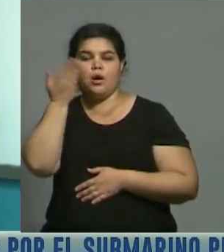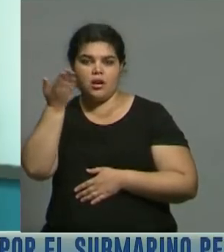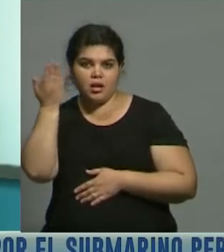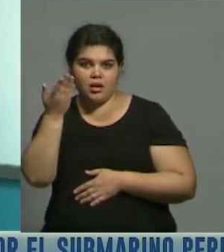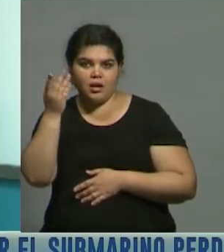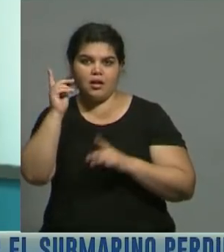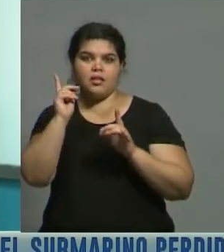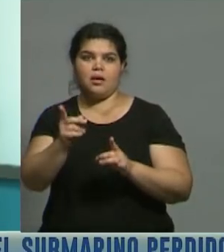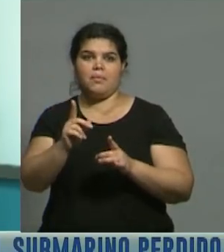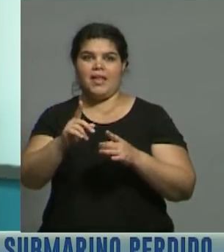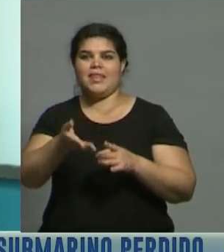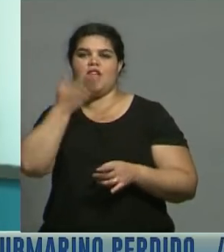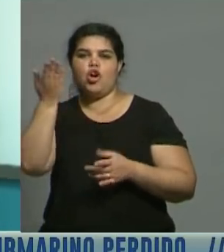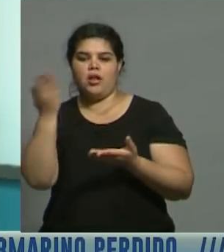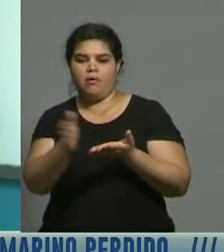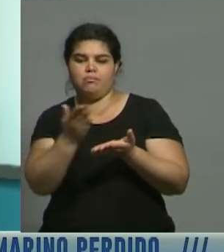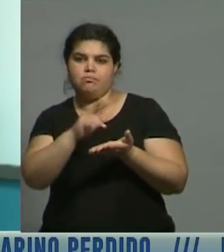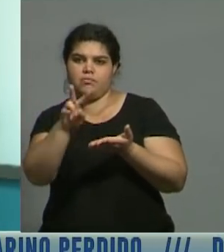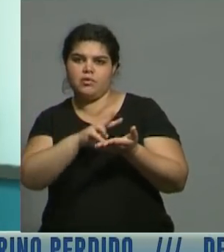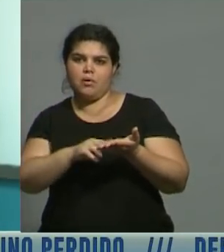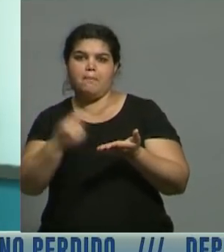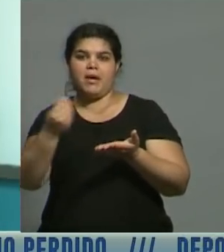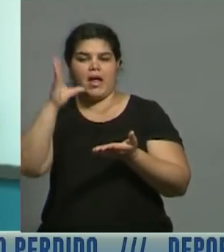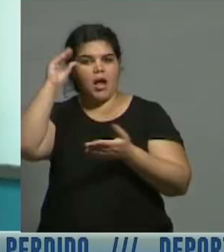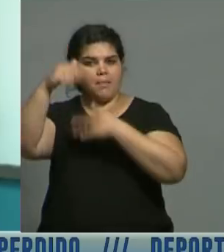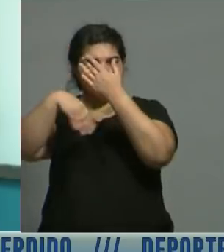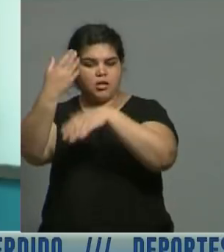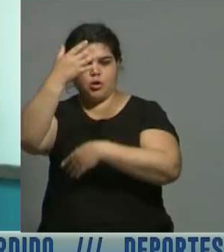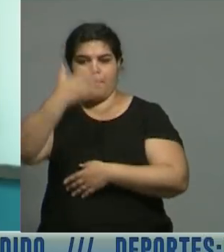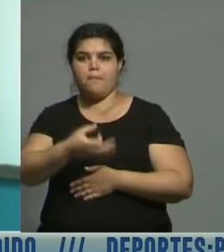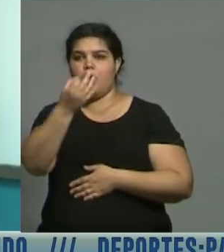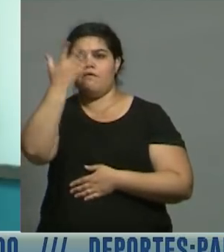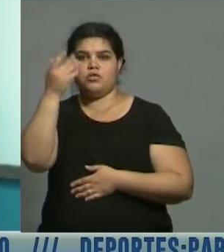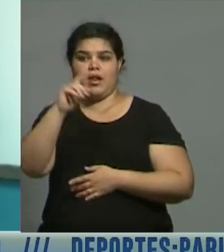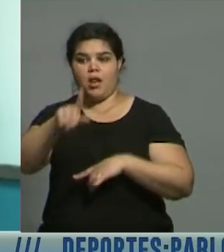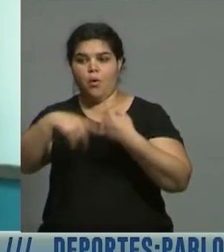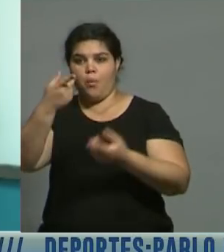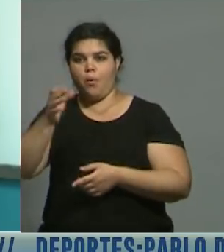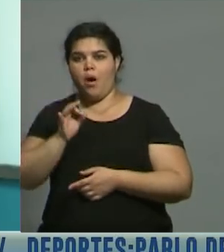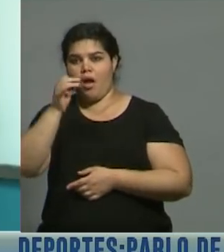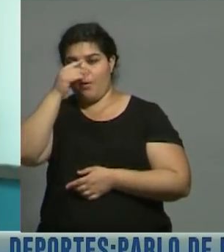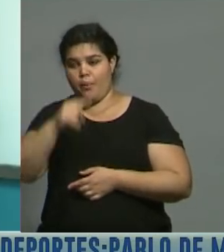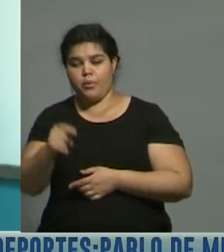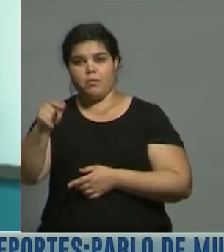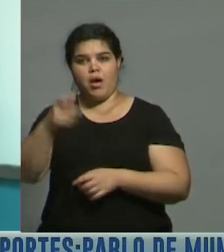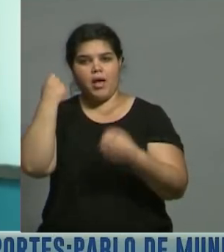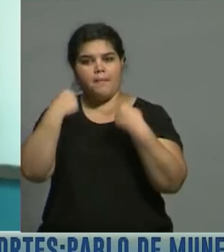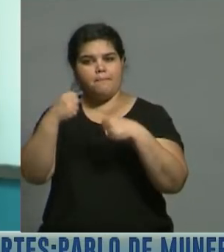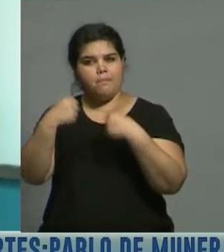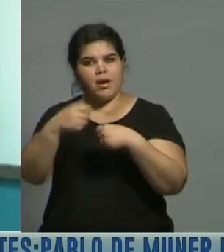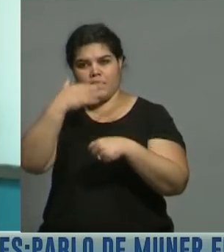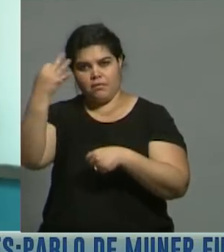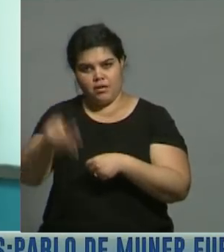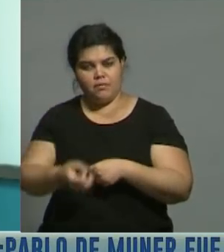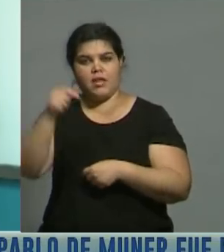marcos teóricos que sirven para la formación del profesional. Claro. Y en los últimos años aparece la parte más práctica, más real, más consistente de la economía, es